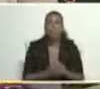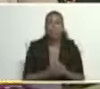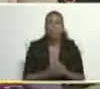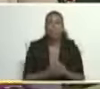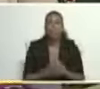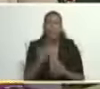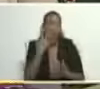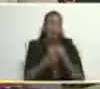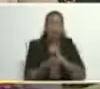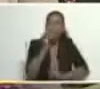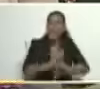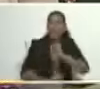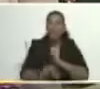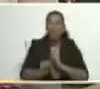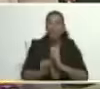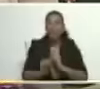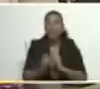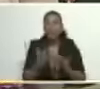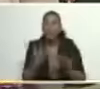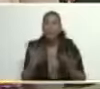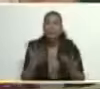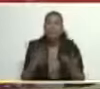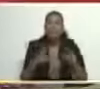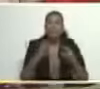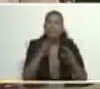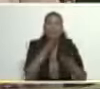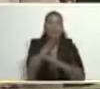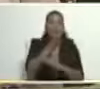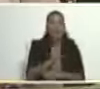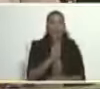Se les envió a Honduras,